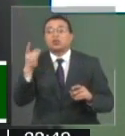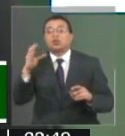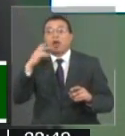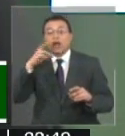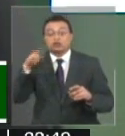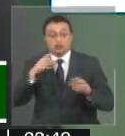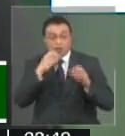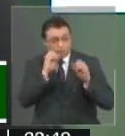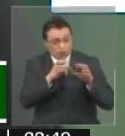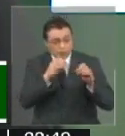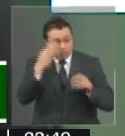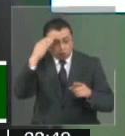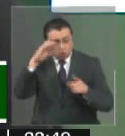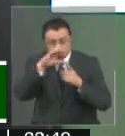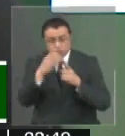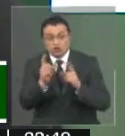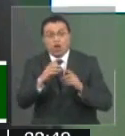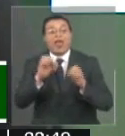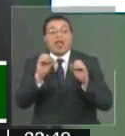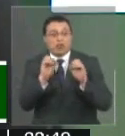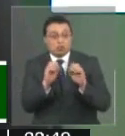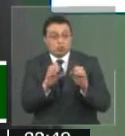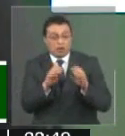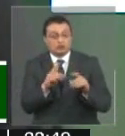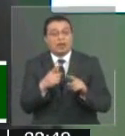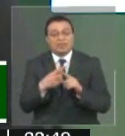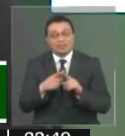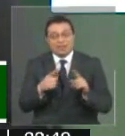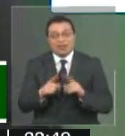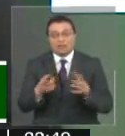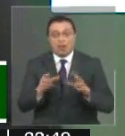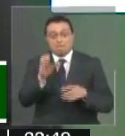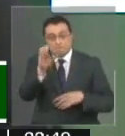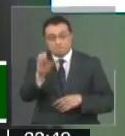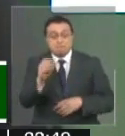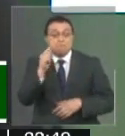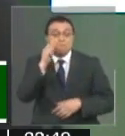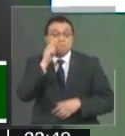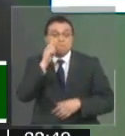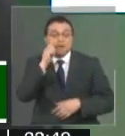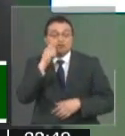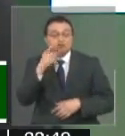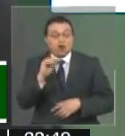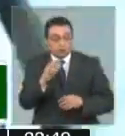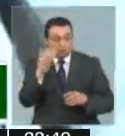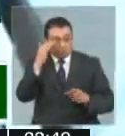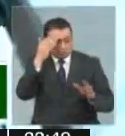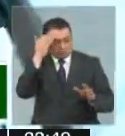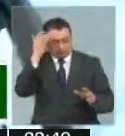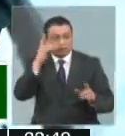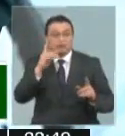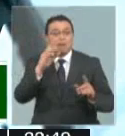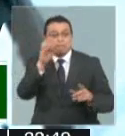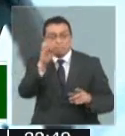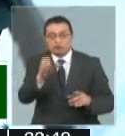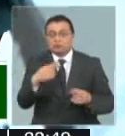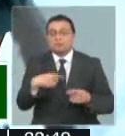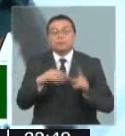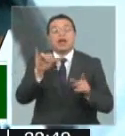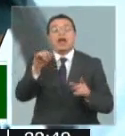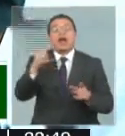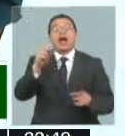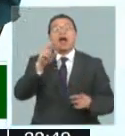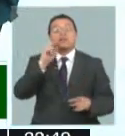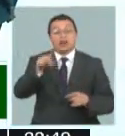de formación cultural, estoy hablando de educación, que es distinto, son dos cosas muy distintas. Alumnos, formar personas, ciudadanos. Javiera, ¿han hecho